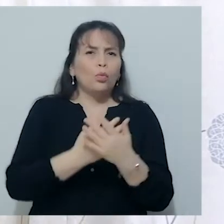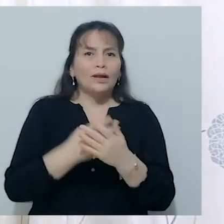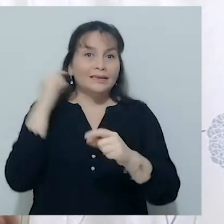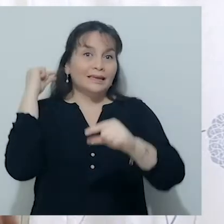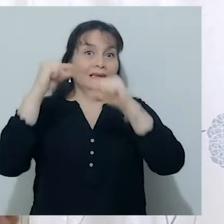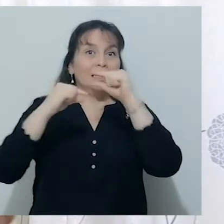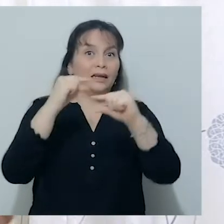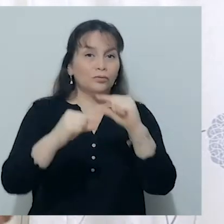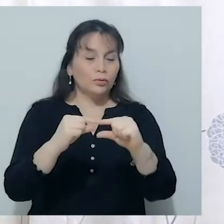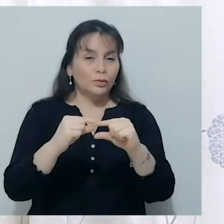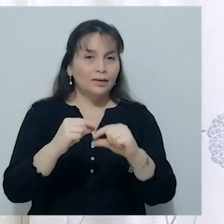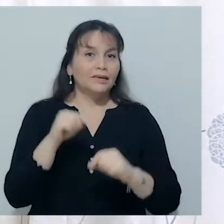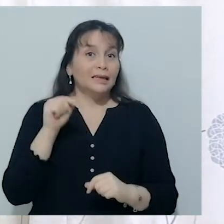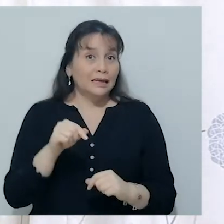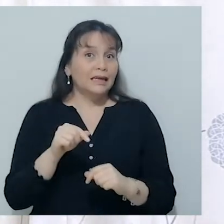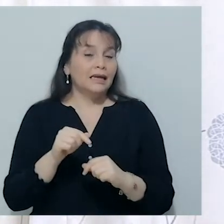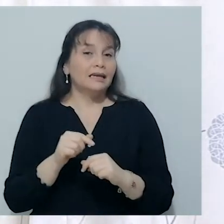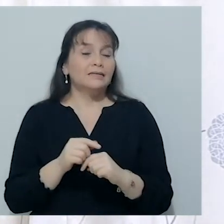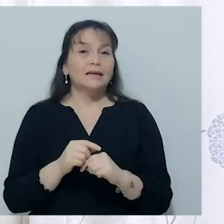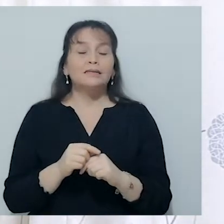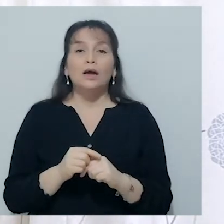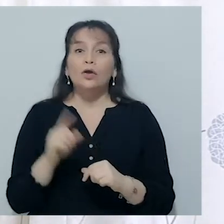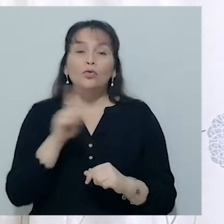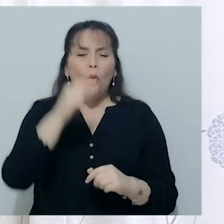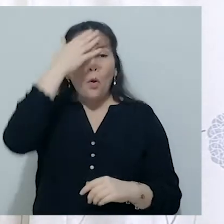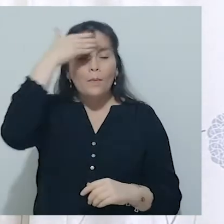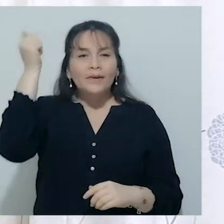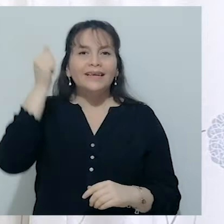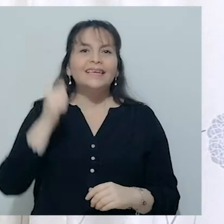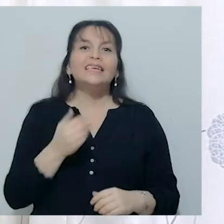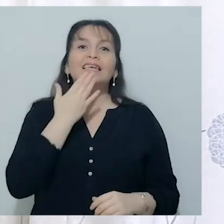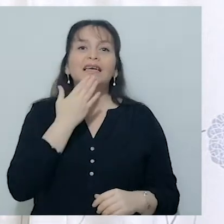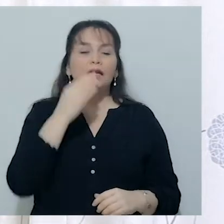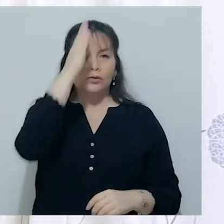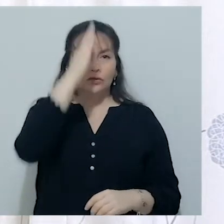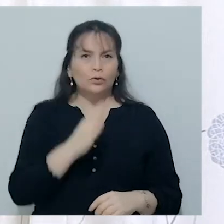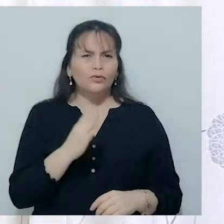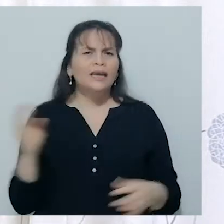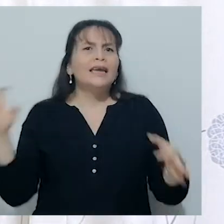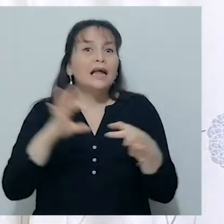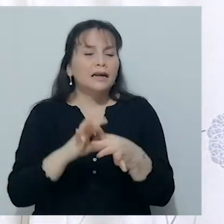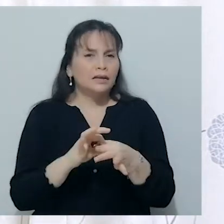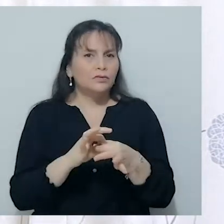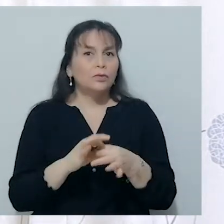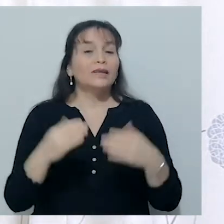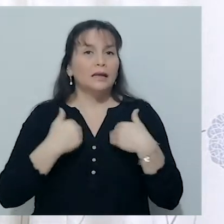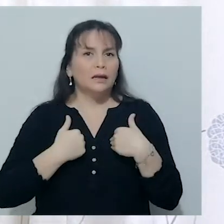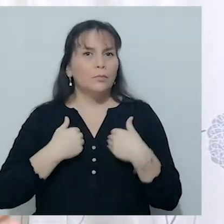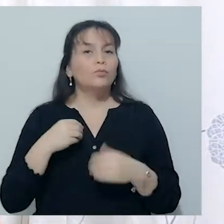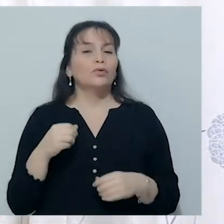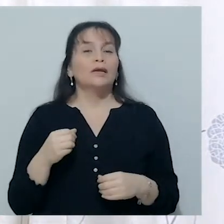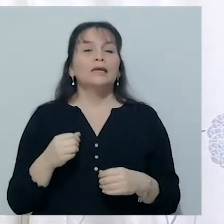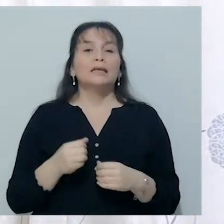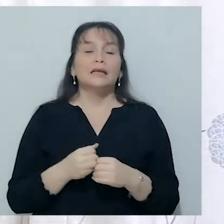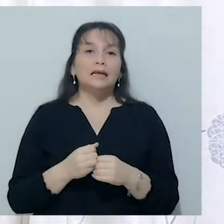y posteriores, y que estas generaciones no olviden quién es Dios y la relación que deben de tener con